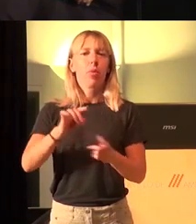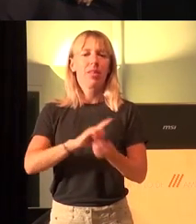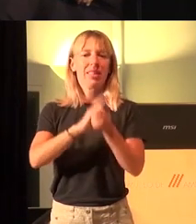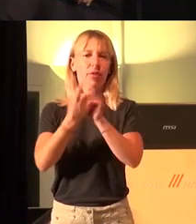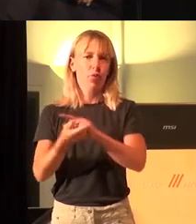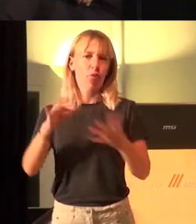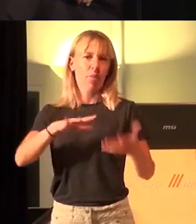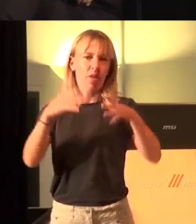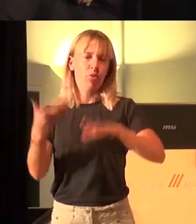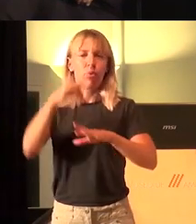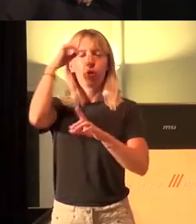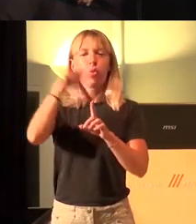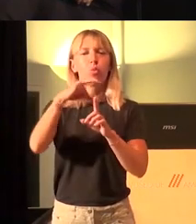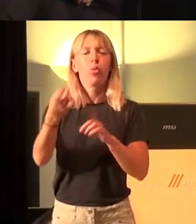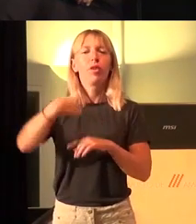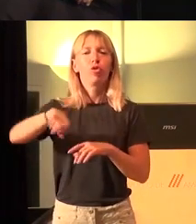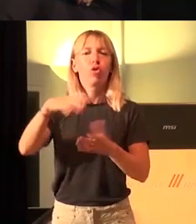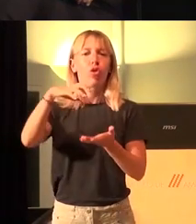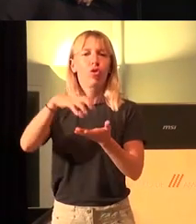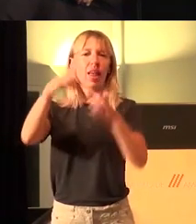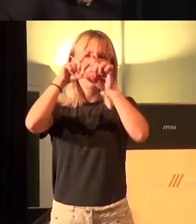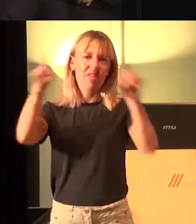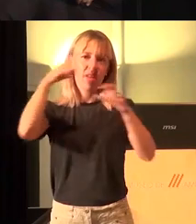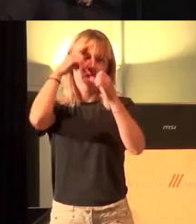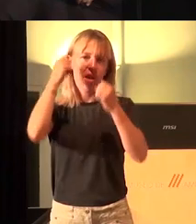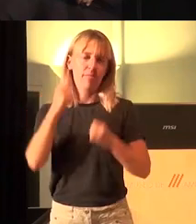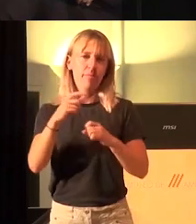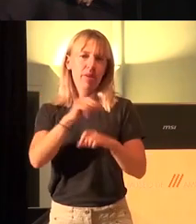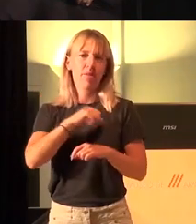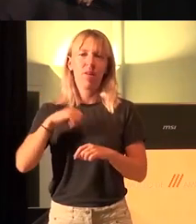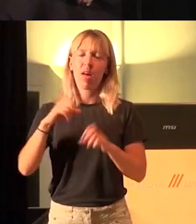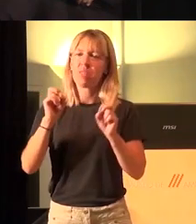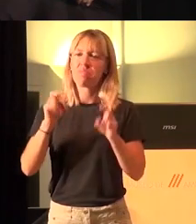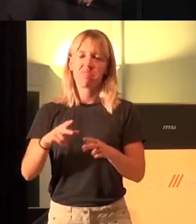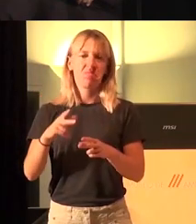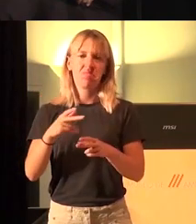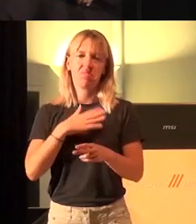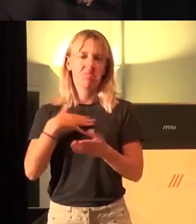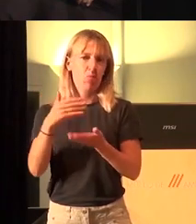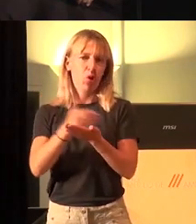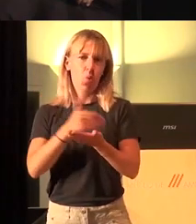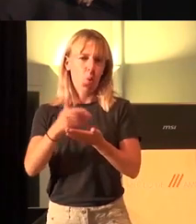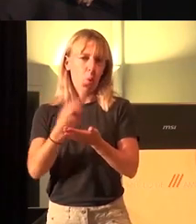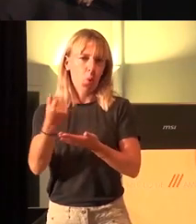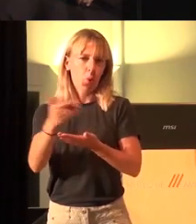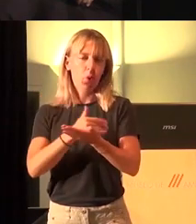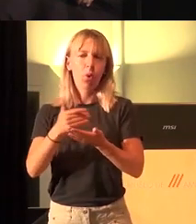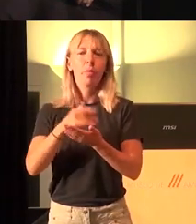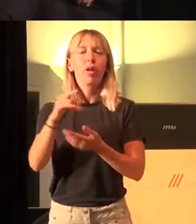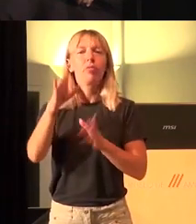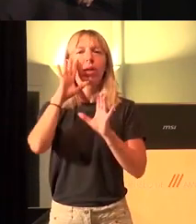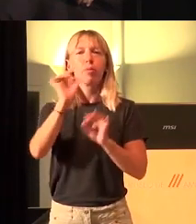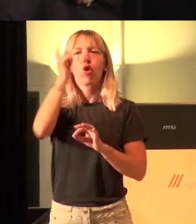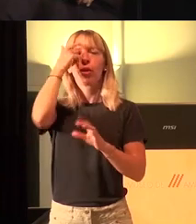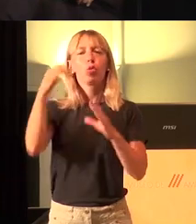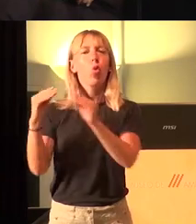de la cultura. Somos una entidad privada, sin ánimo de lucro, pero creemos fuertemente en lo común, ¿no?, en ese concepto de lo común